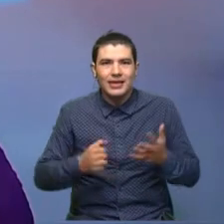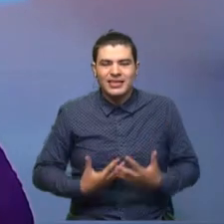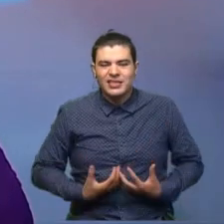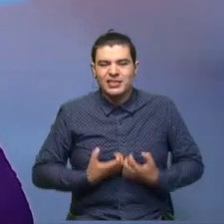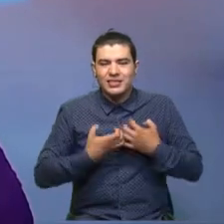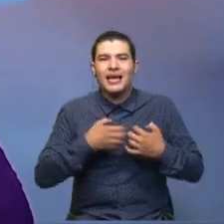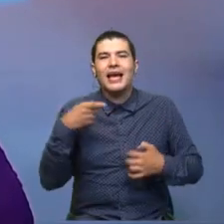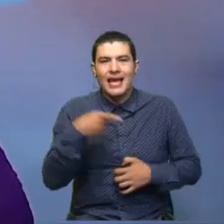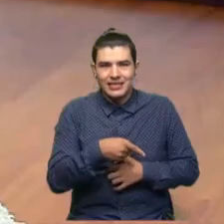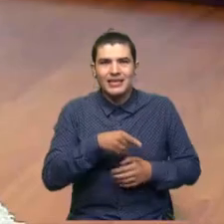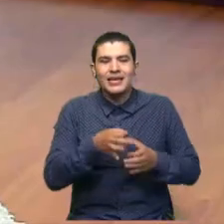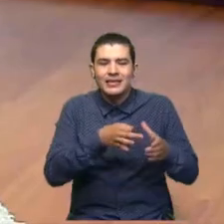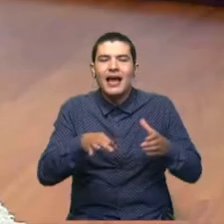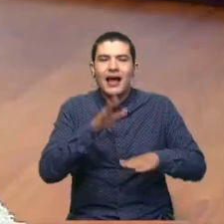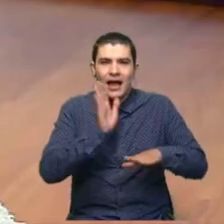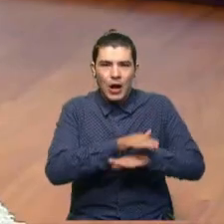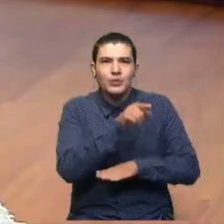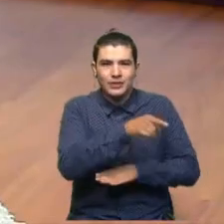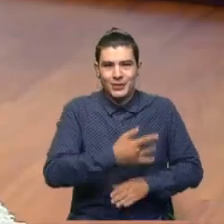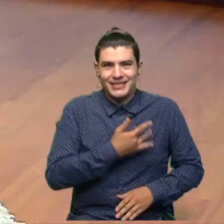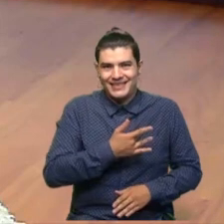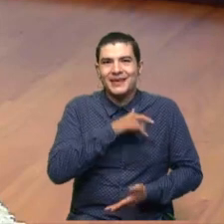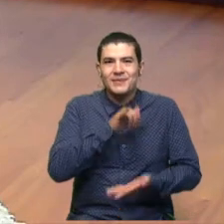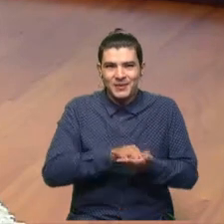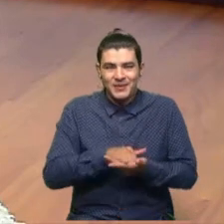lo que le está produciendo los síntomas. Ok, doctor.